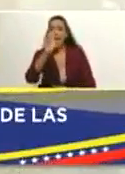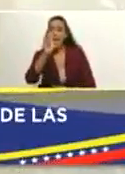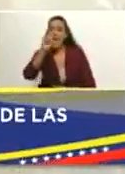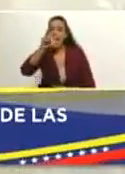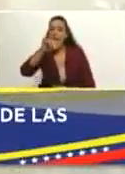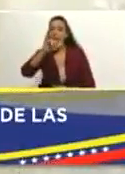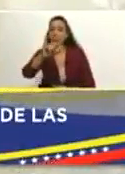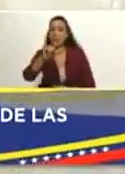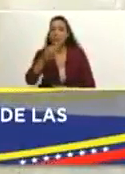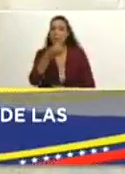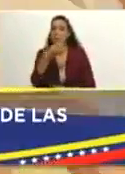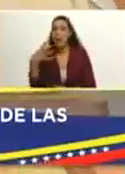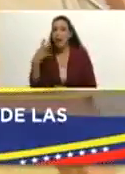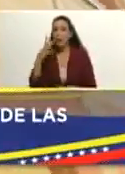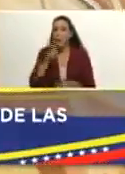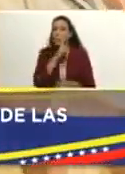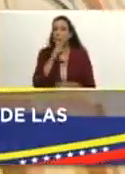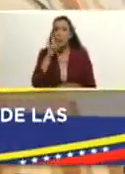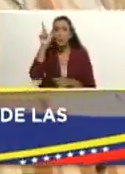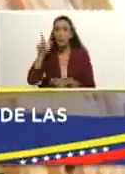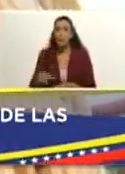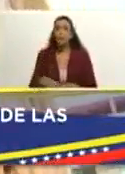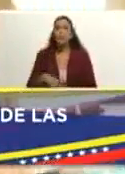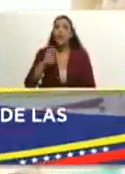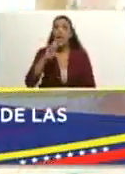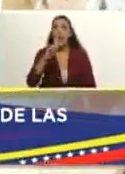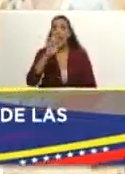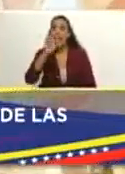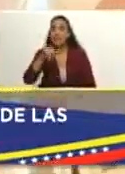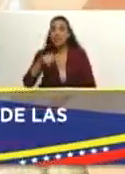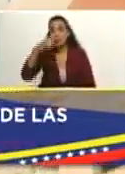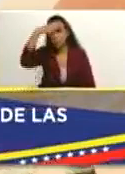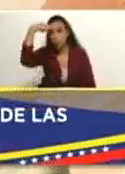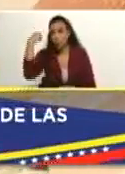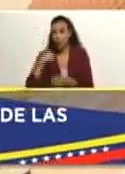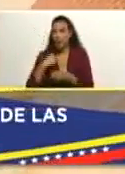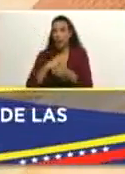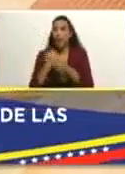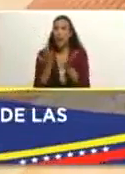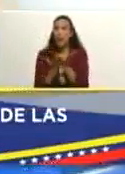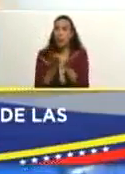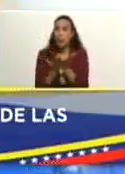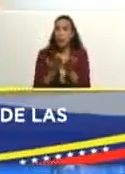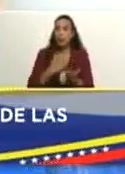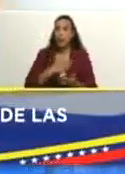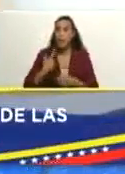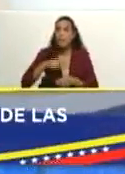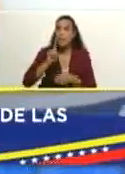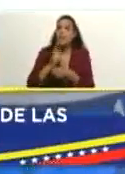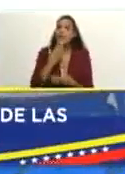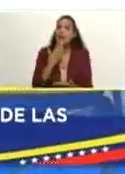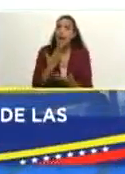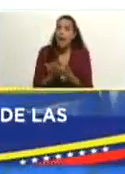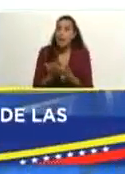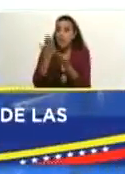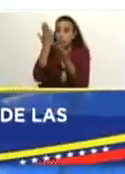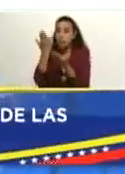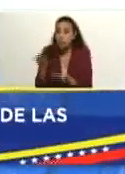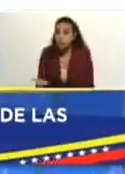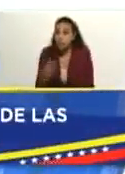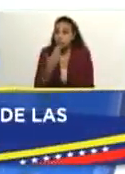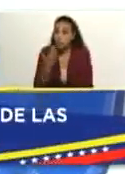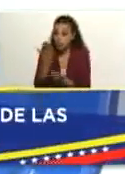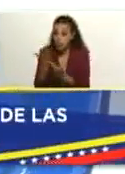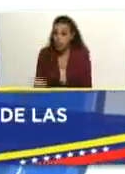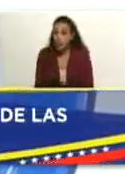Eleni Blanco. Buenas tardes, presidente. ¿Cómo estás? Mi nombre es Eleni Blanco, soy obrera de esta institución. Primeramente le damos las gracias a nuestro presidente